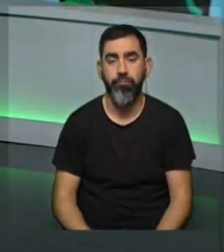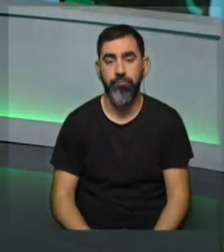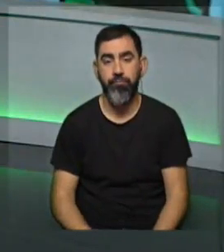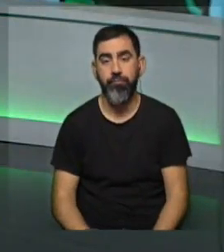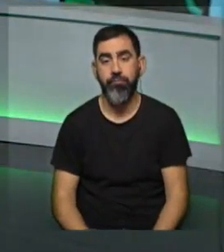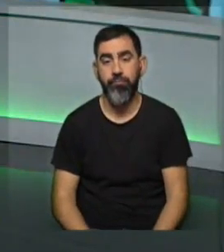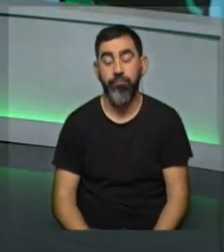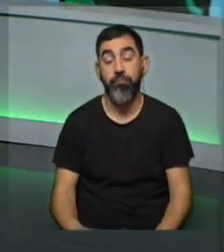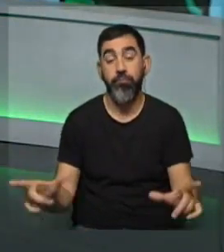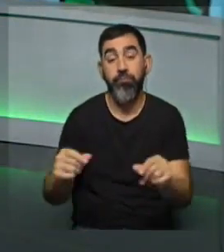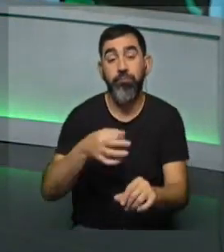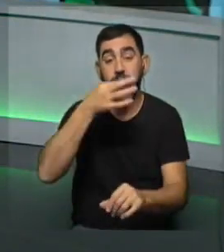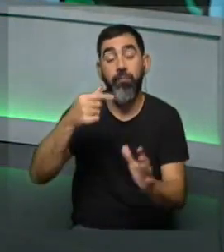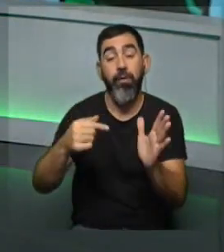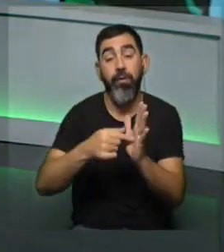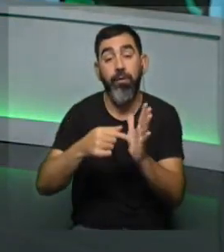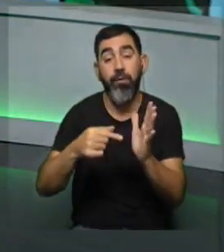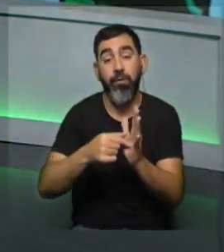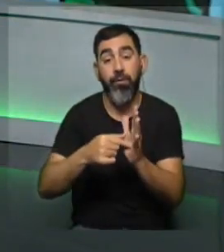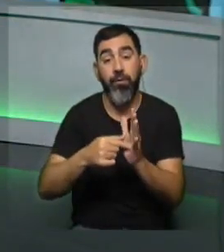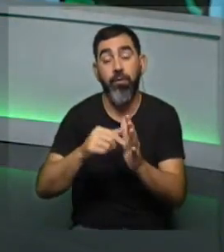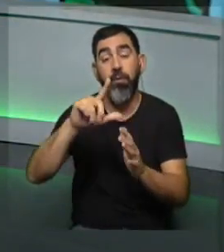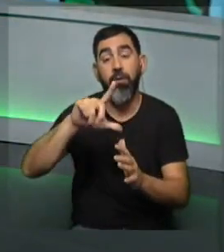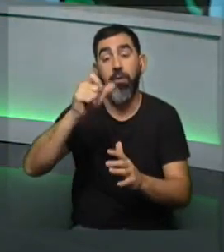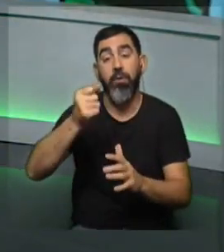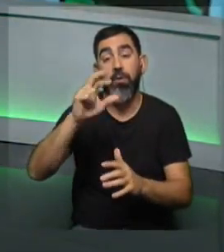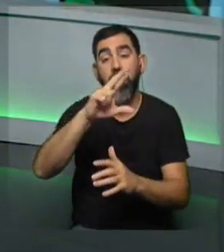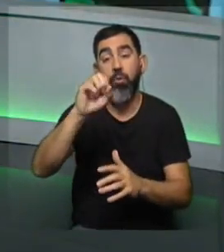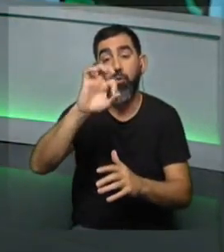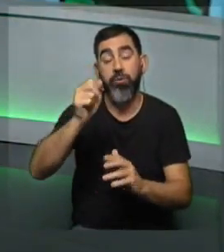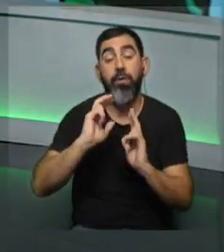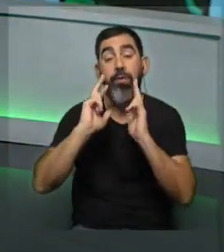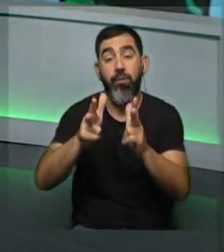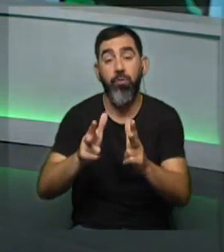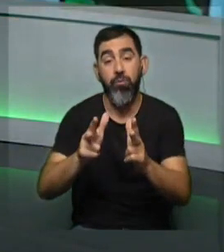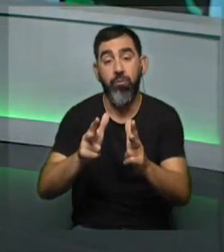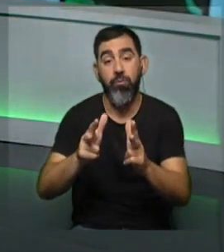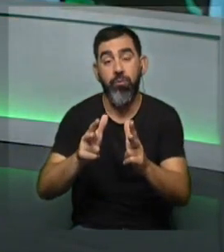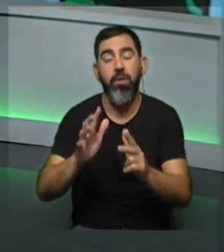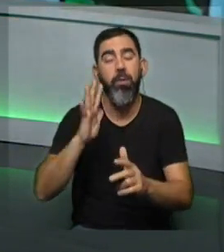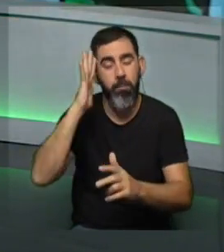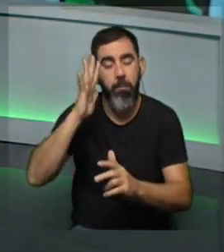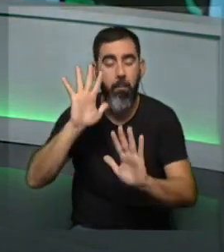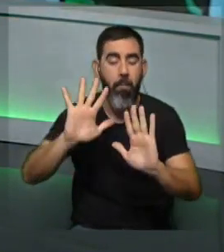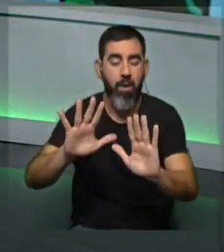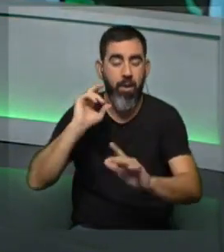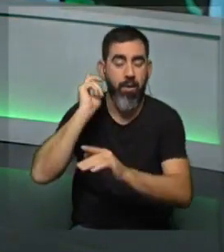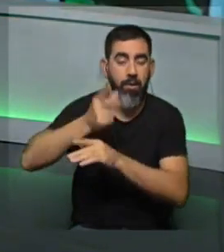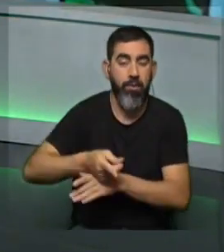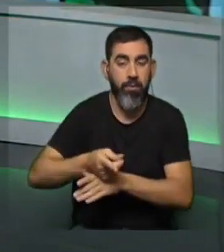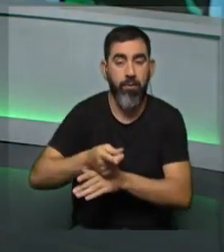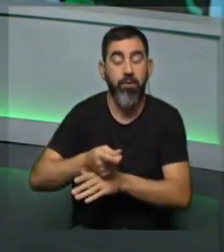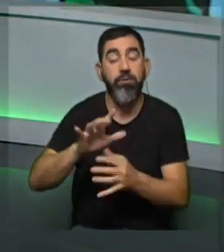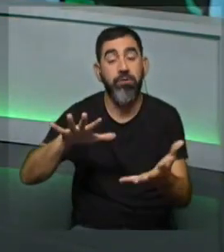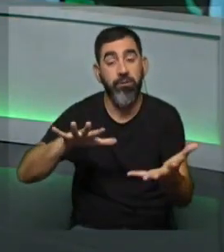y finalizada la audiencia El dirigente de José Carlos la rosa dijo a mbd noticias que si bien era esperable este desenlace